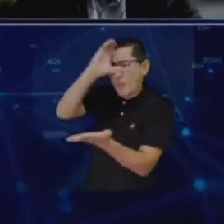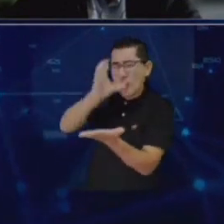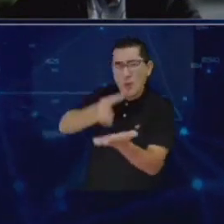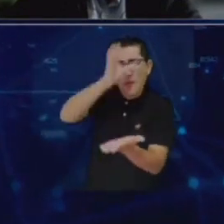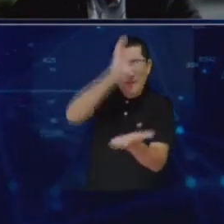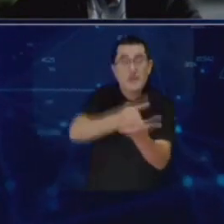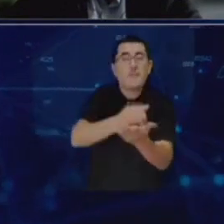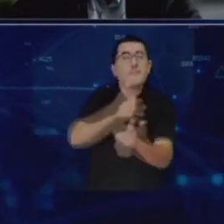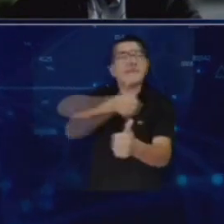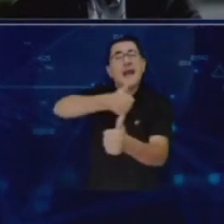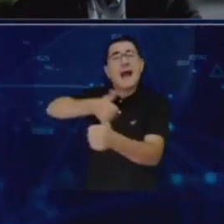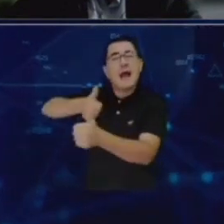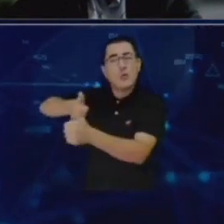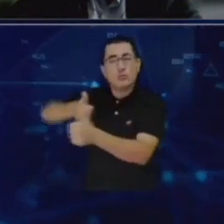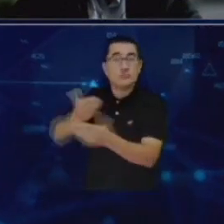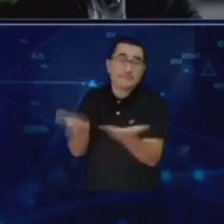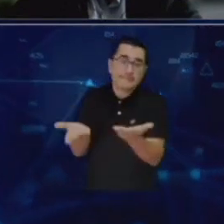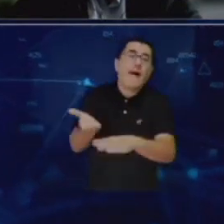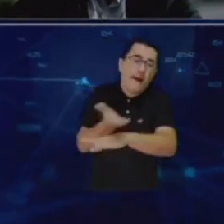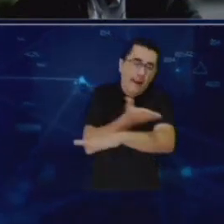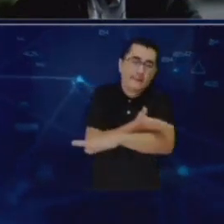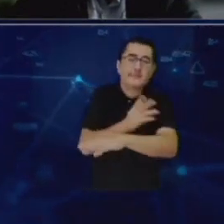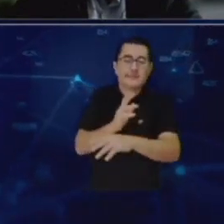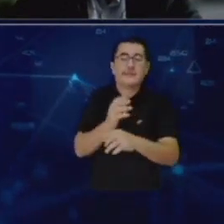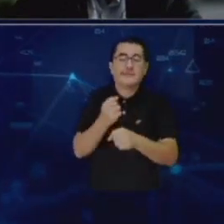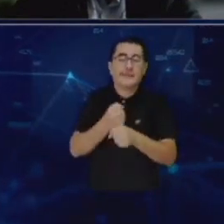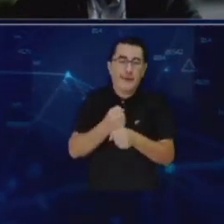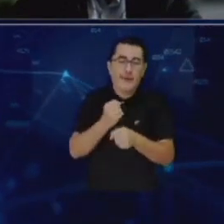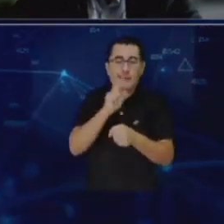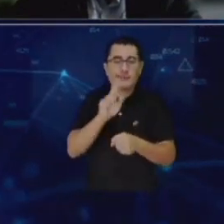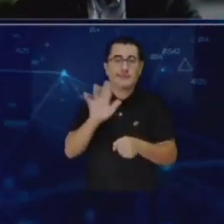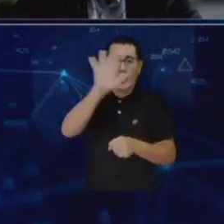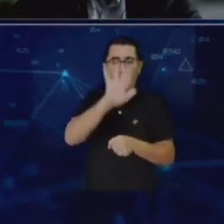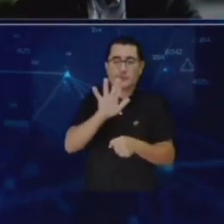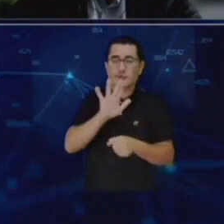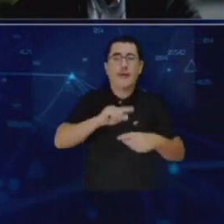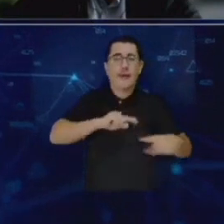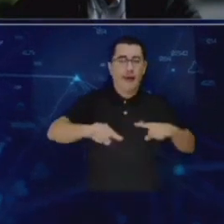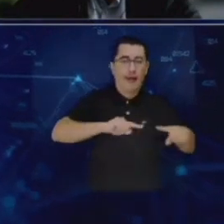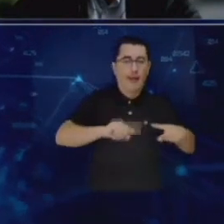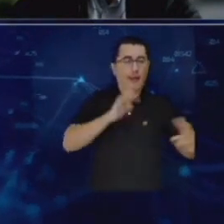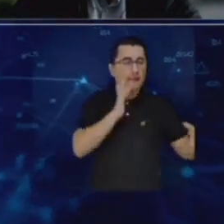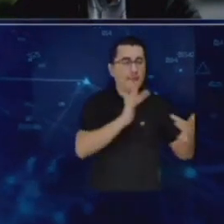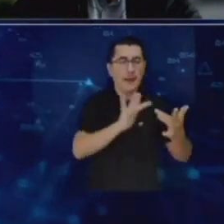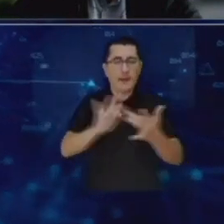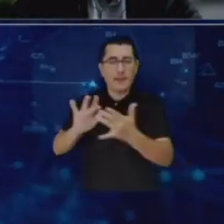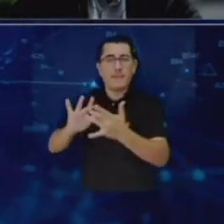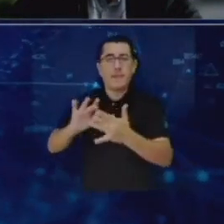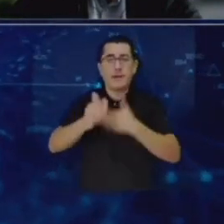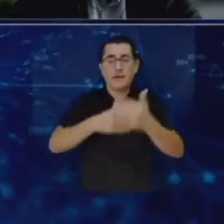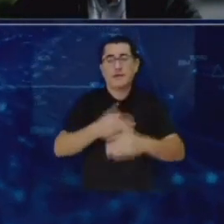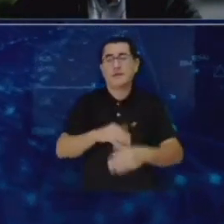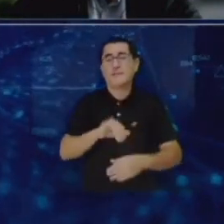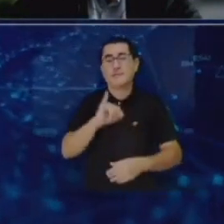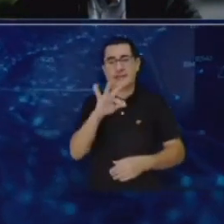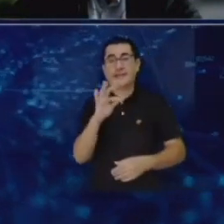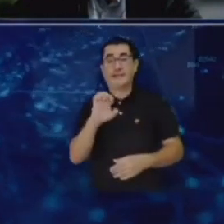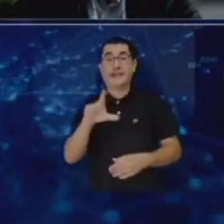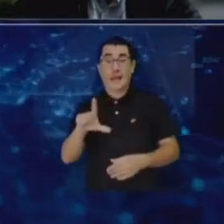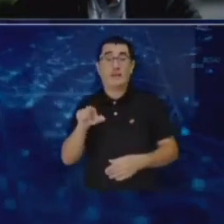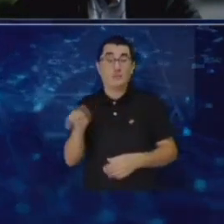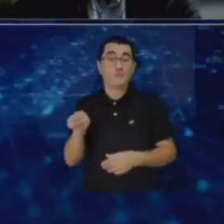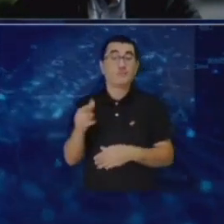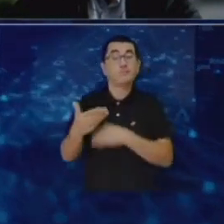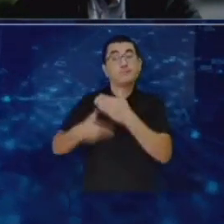es, de acuerdo a los trabajos nacionales de cada una de las administraciones que integramos la CITEL, empieza a